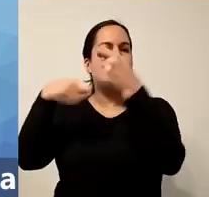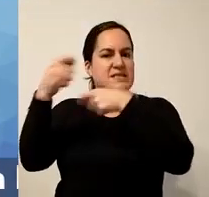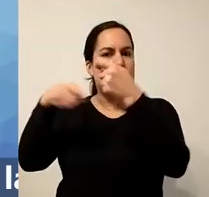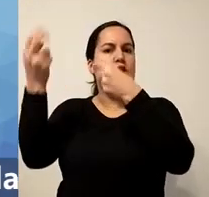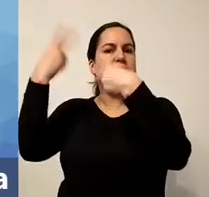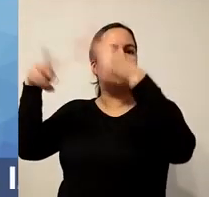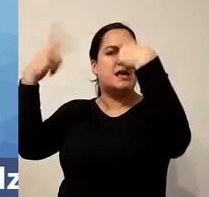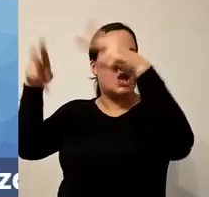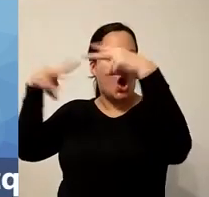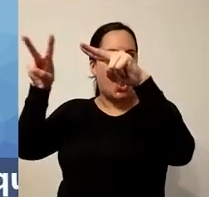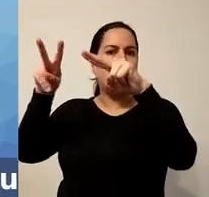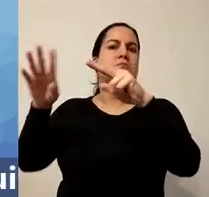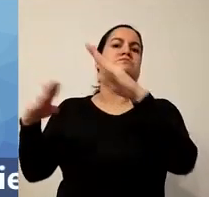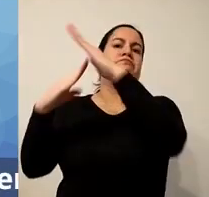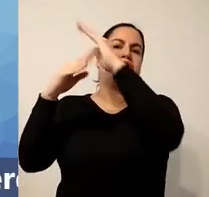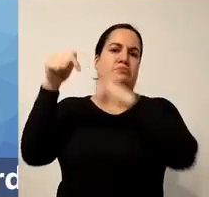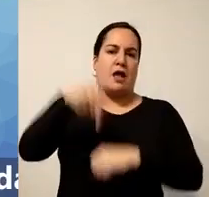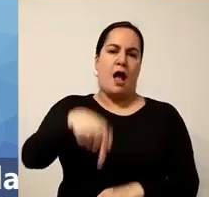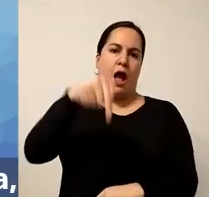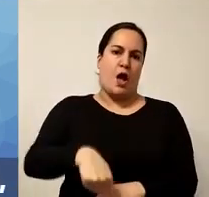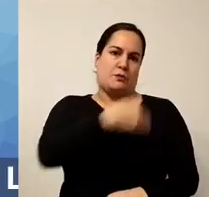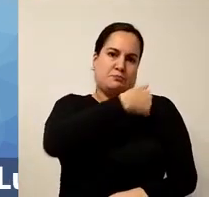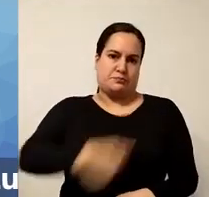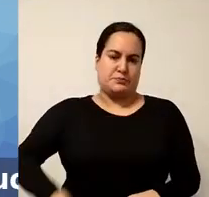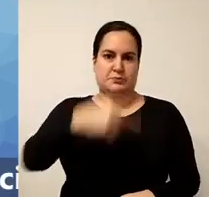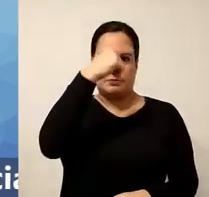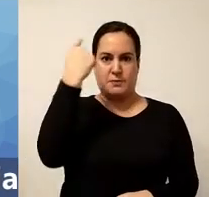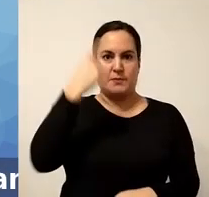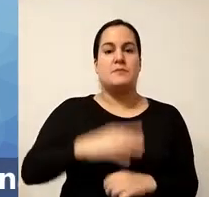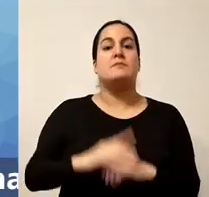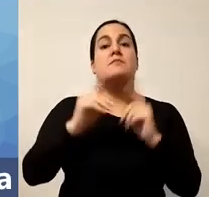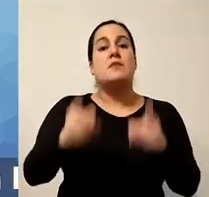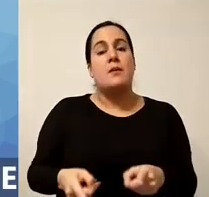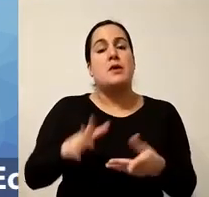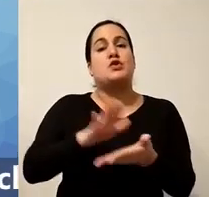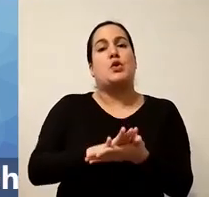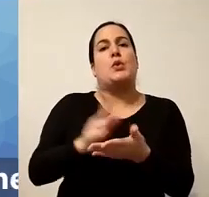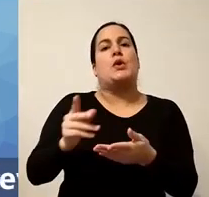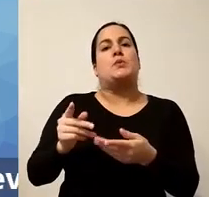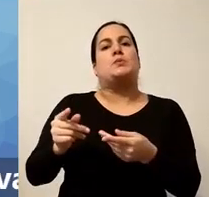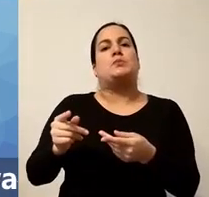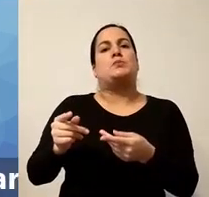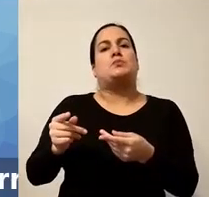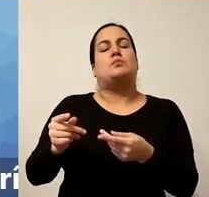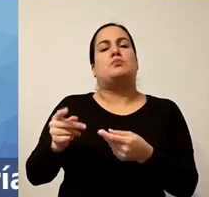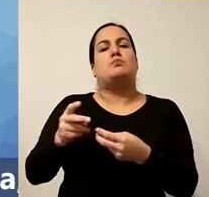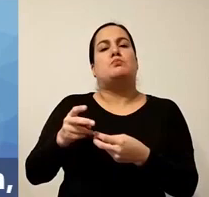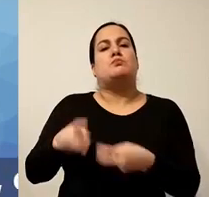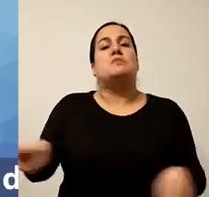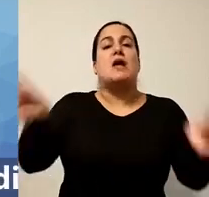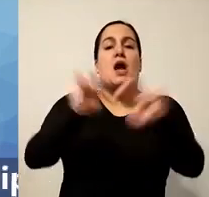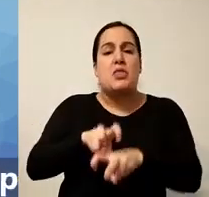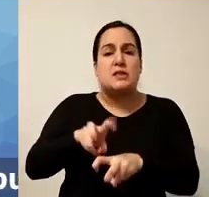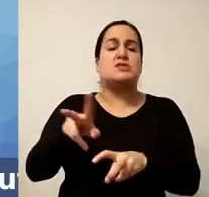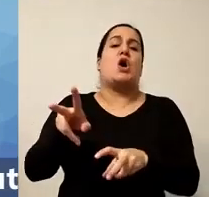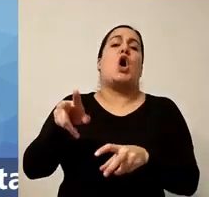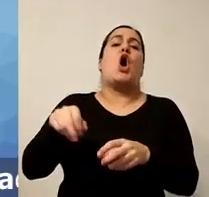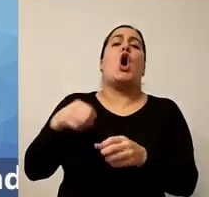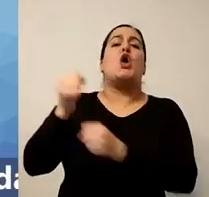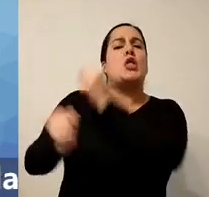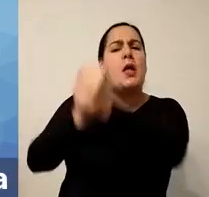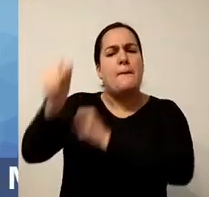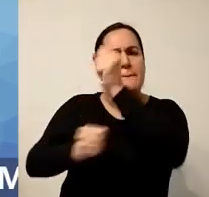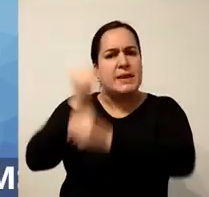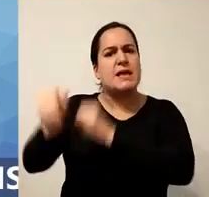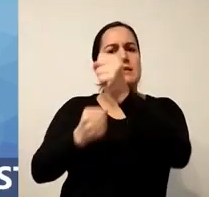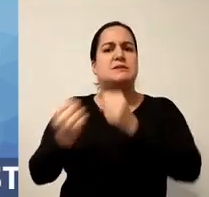salud que sea igualitario que sea gratuito para que la salud sea un derecho social garantizado y no